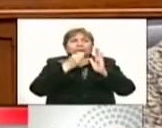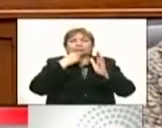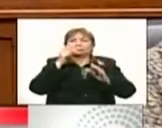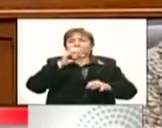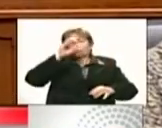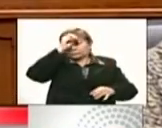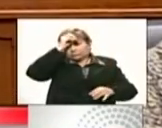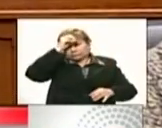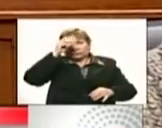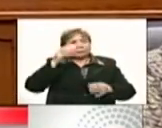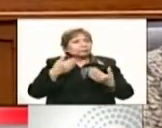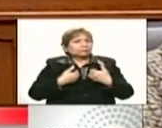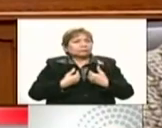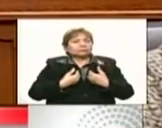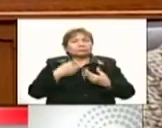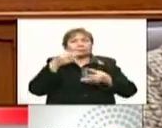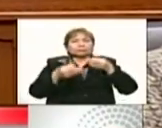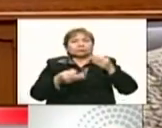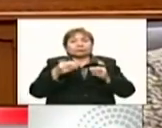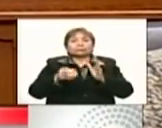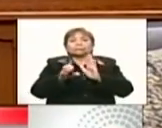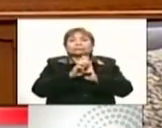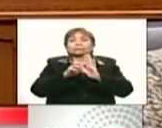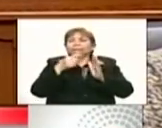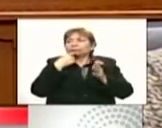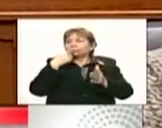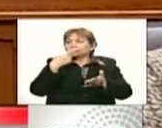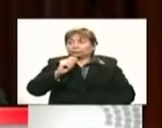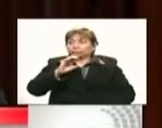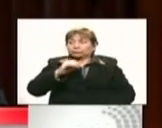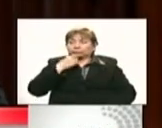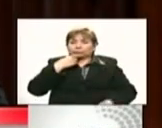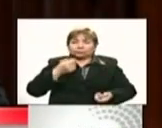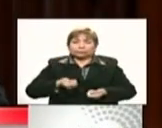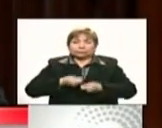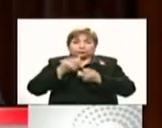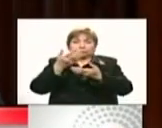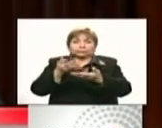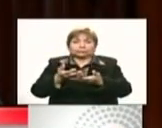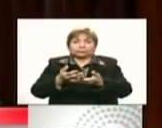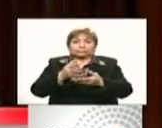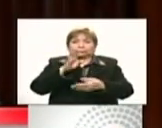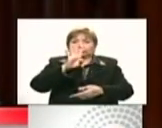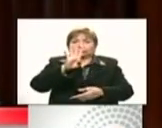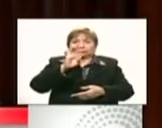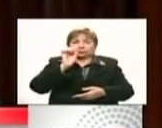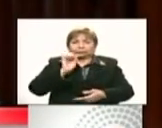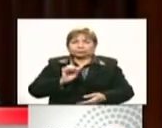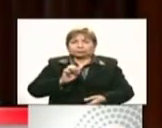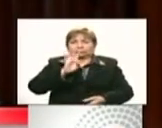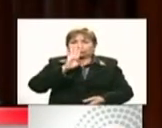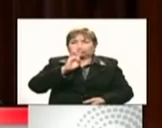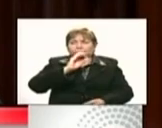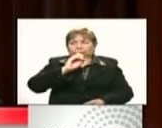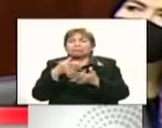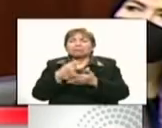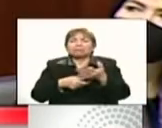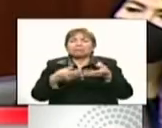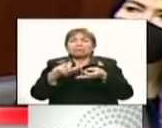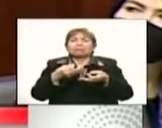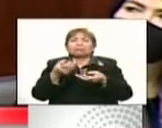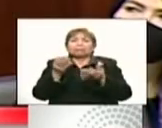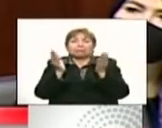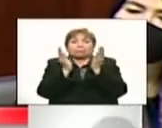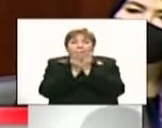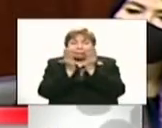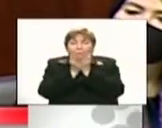hacer la reforma constitucional, o sea, para su aprobación misma, no para la iniciativa. Para la iniciativa, si ellos quieren